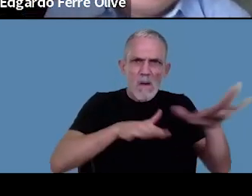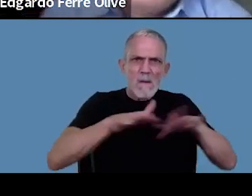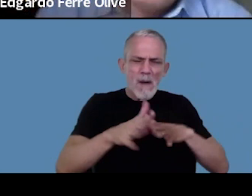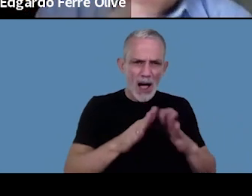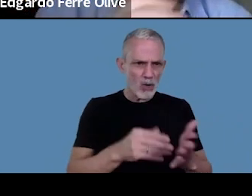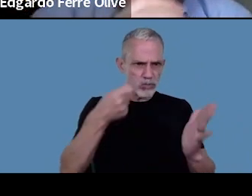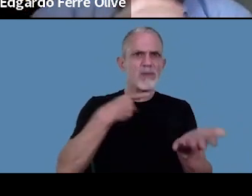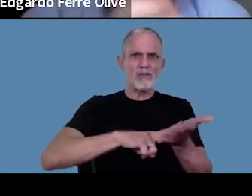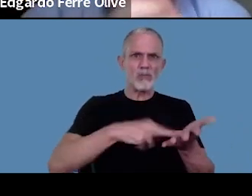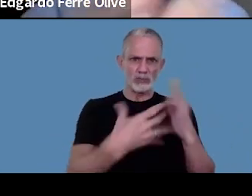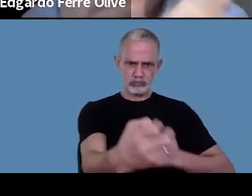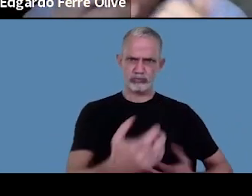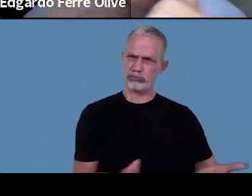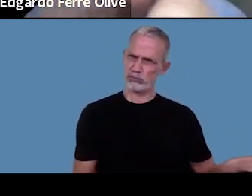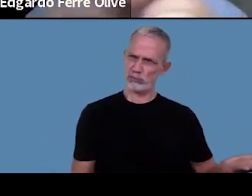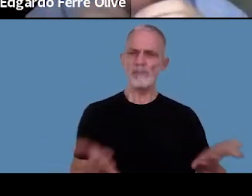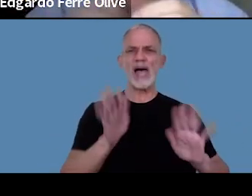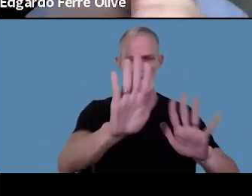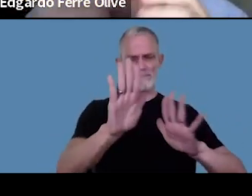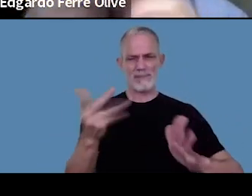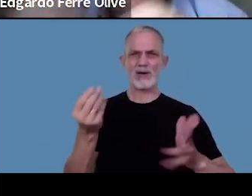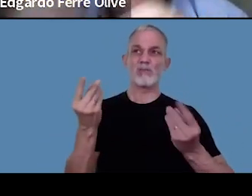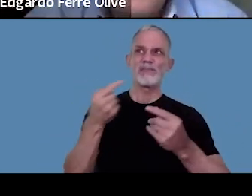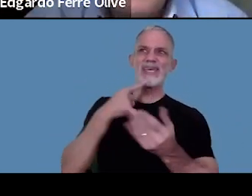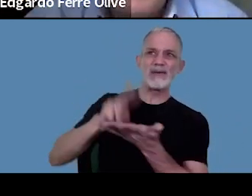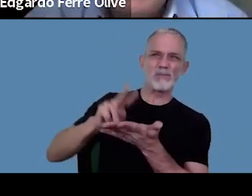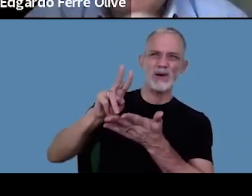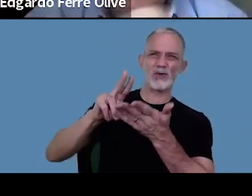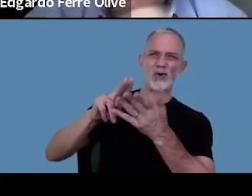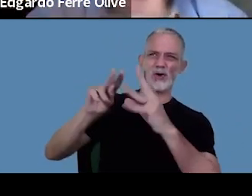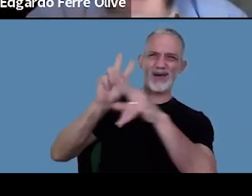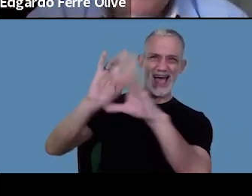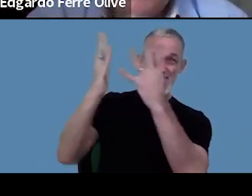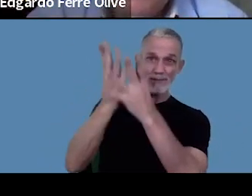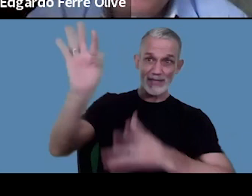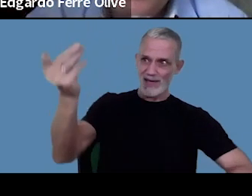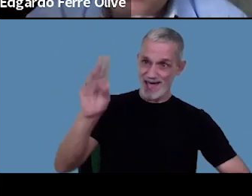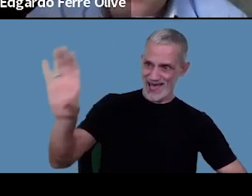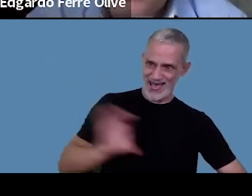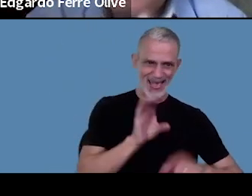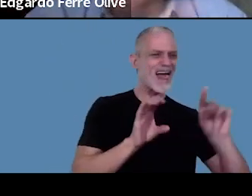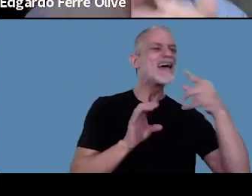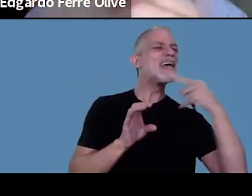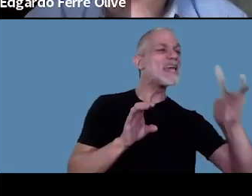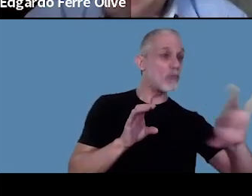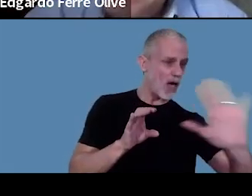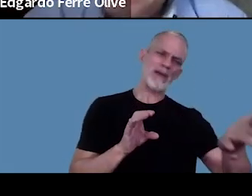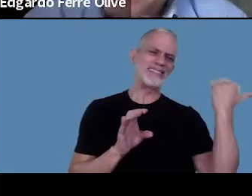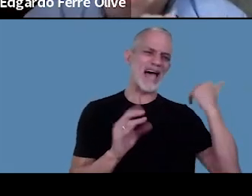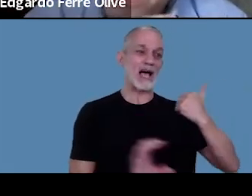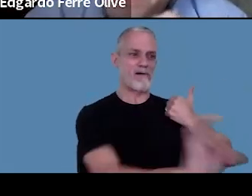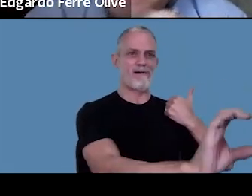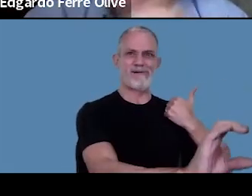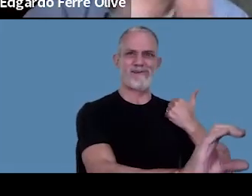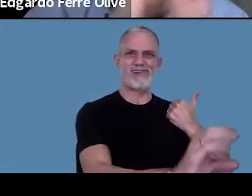grabado. Entonces, yo lo que puedo hacer es, con los impuestos ambientales, eliminar impuestos distorsivos, pero también, ¿qué